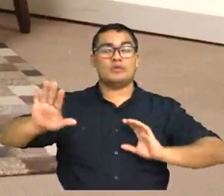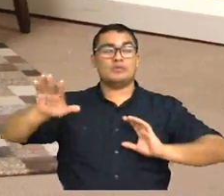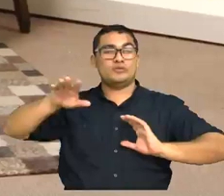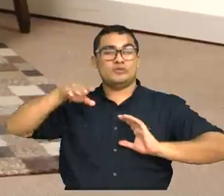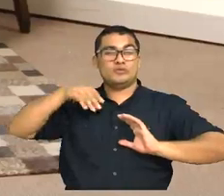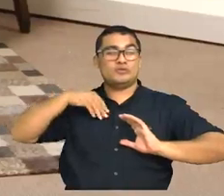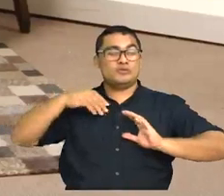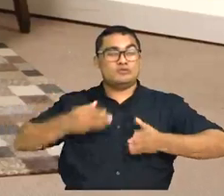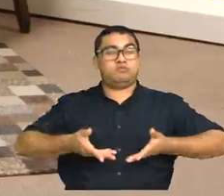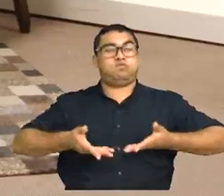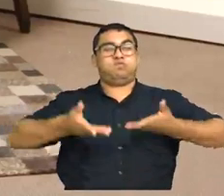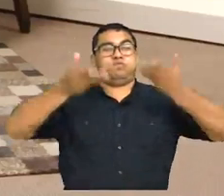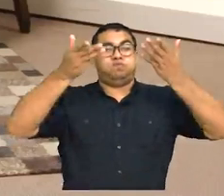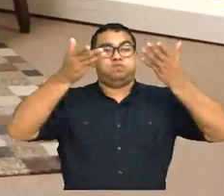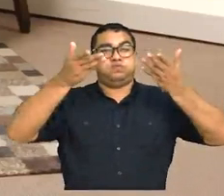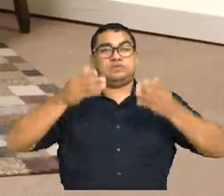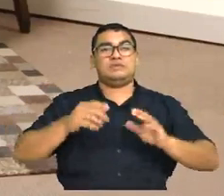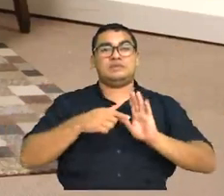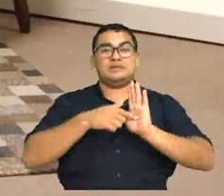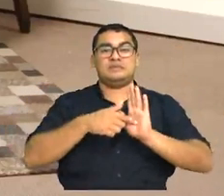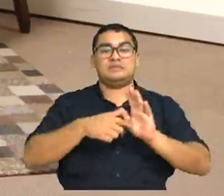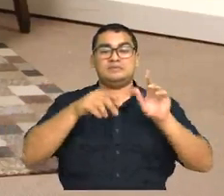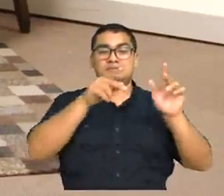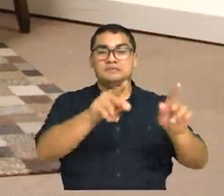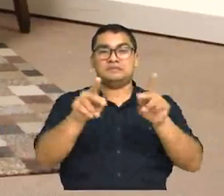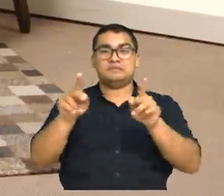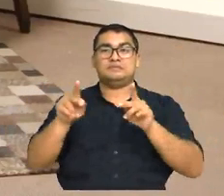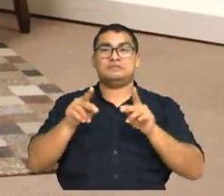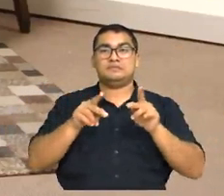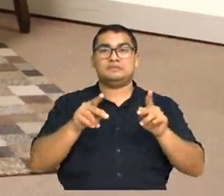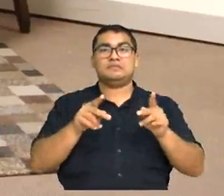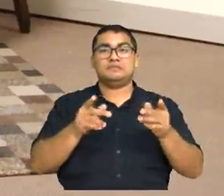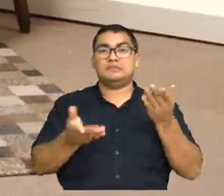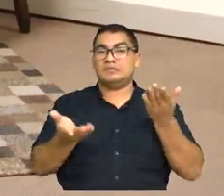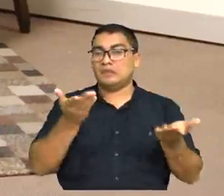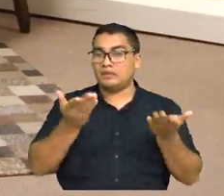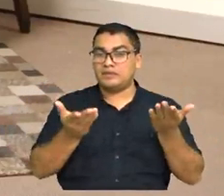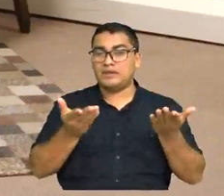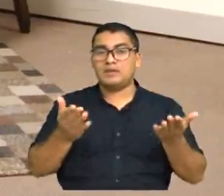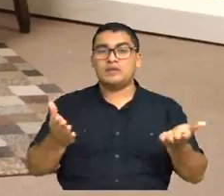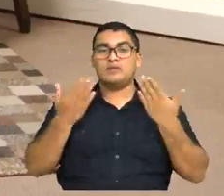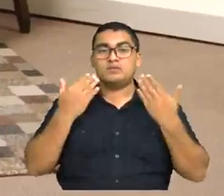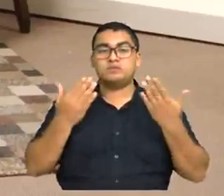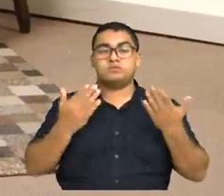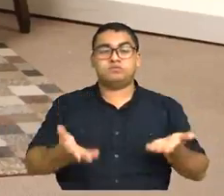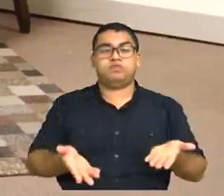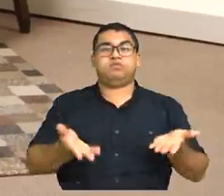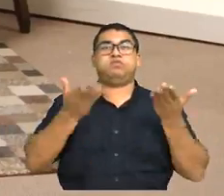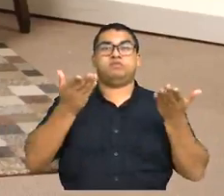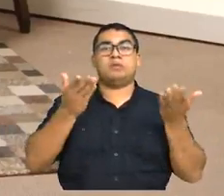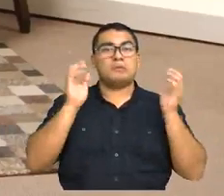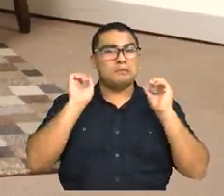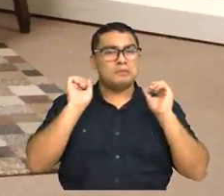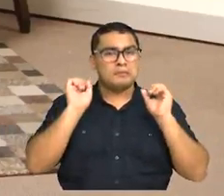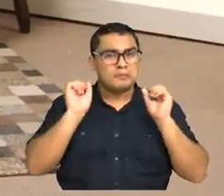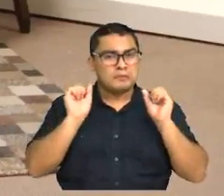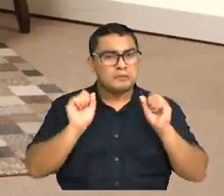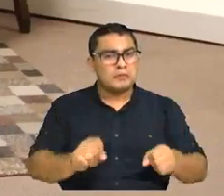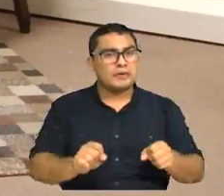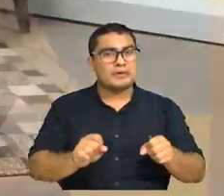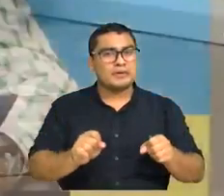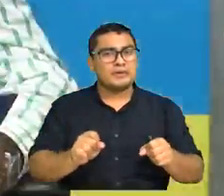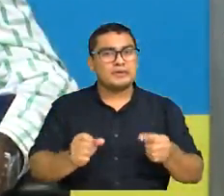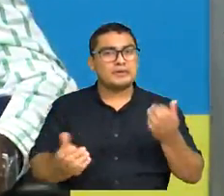del cuerpo. No necesariamente la persona que vaya a padecer del golpe de calor puede estar en